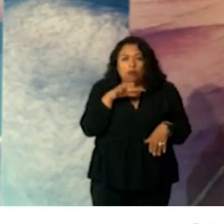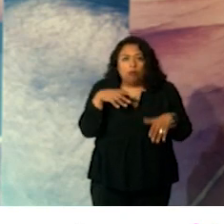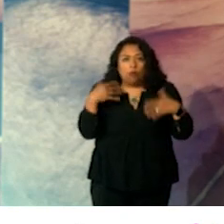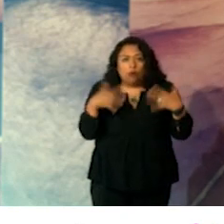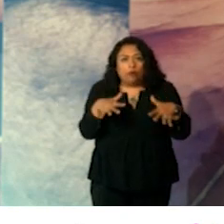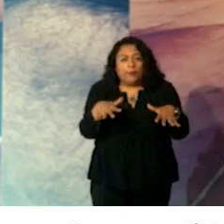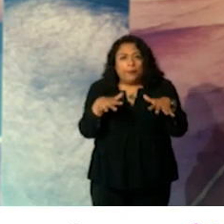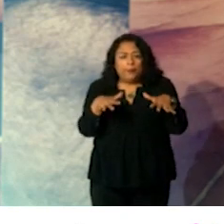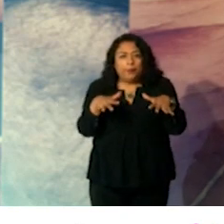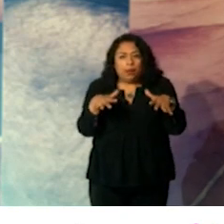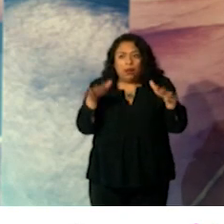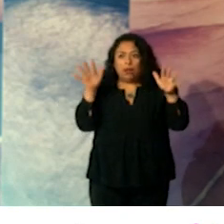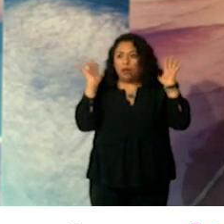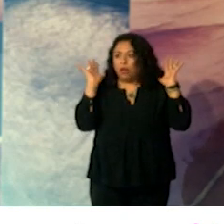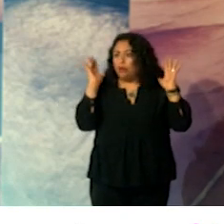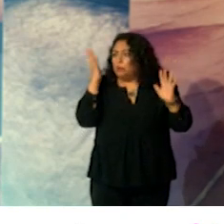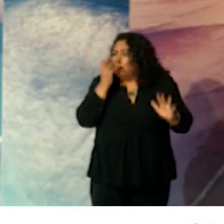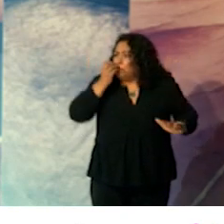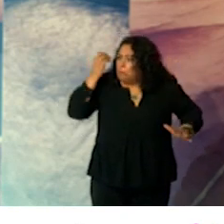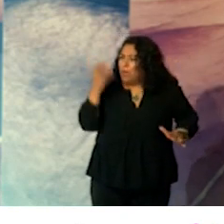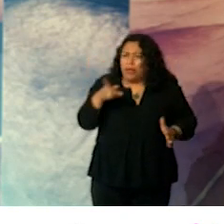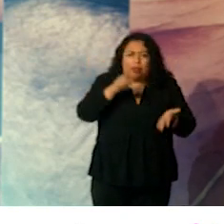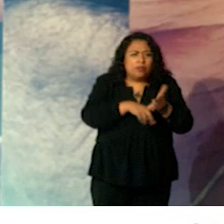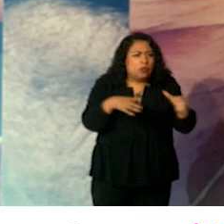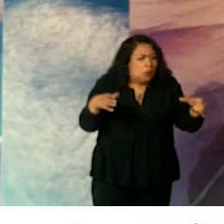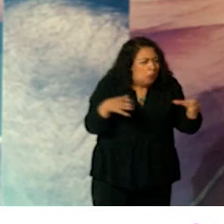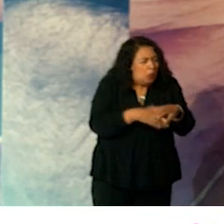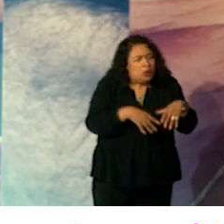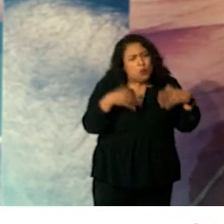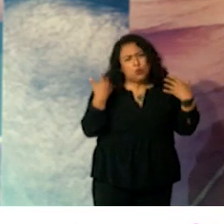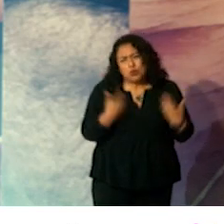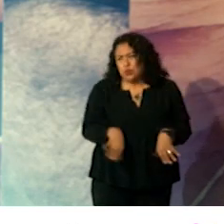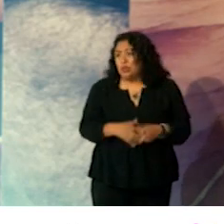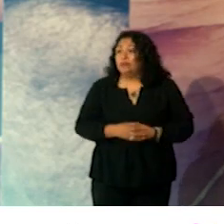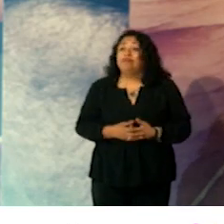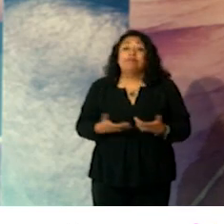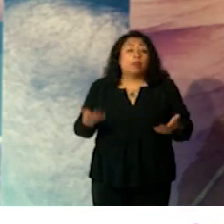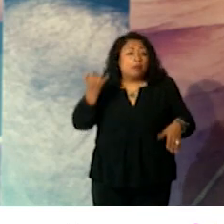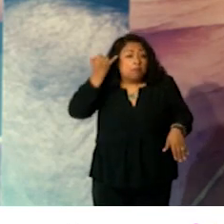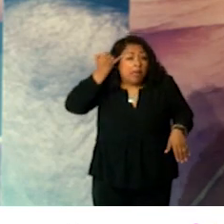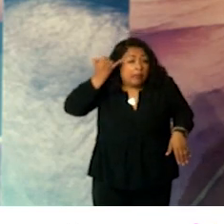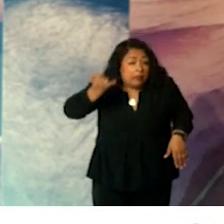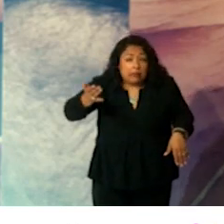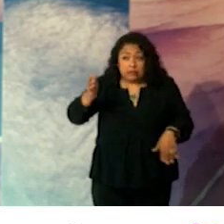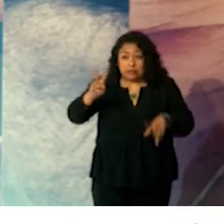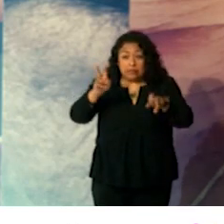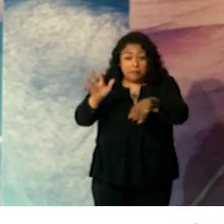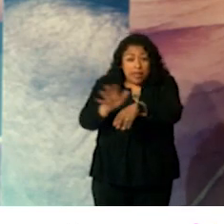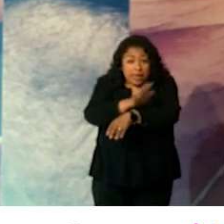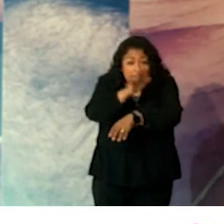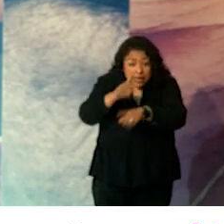impresionada, haciendo cosas maravillosas en sus comunidades. sobre, imagínense, solamente energía y